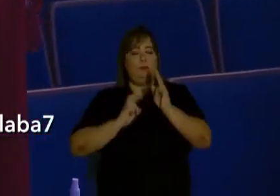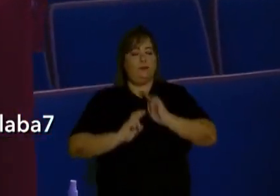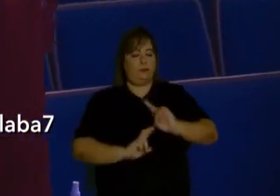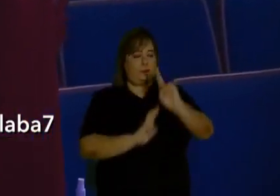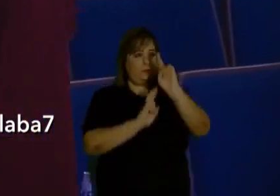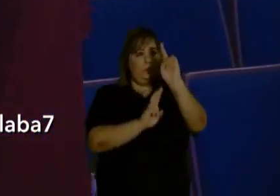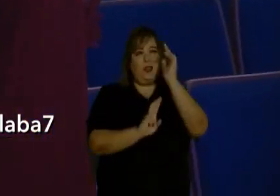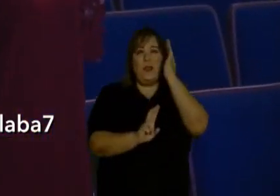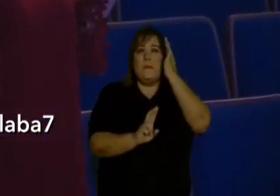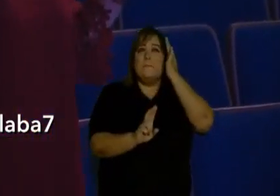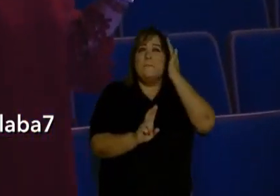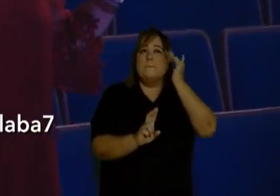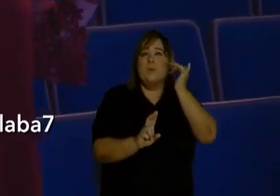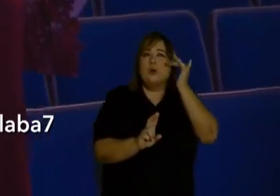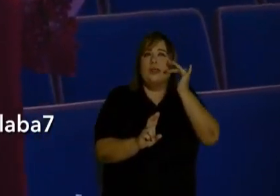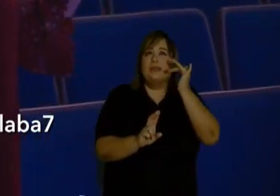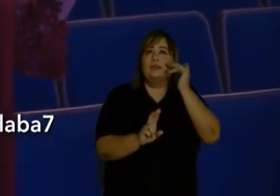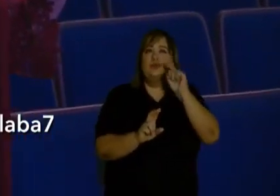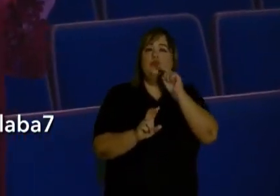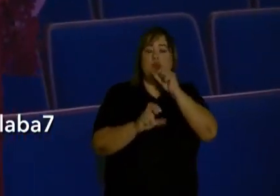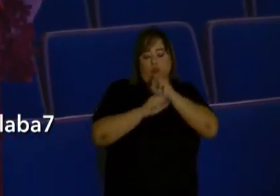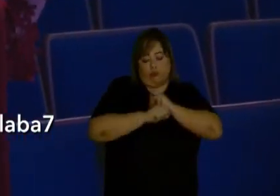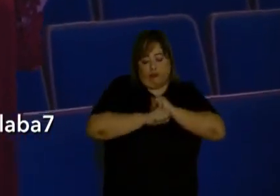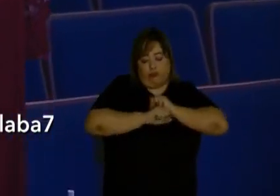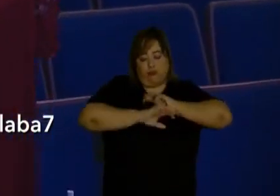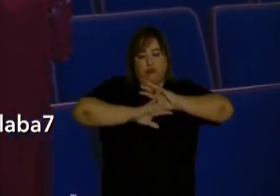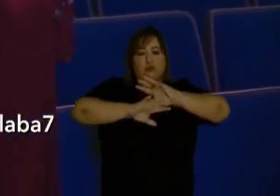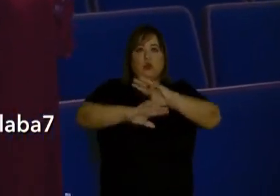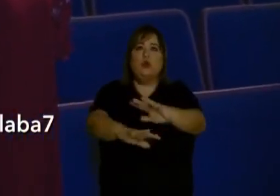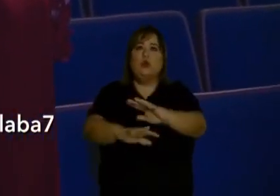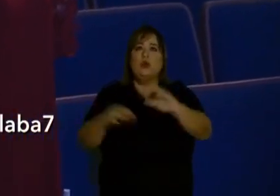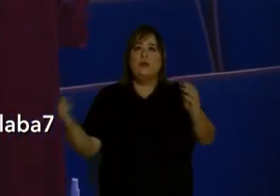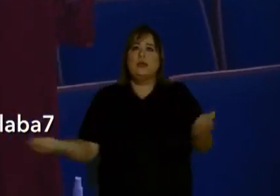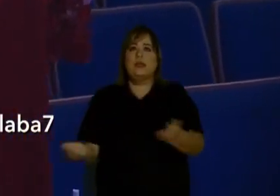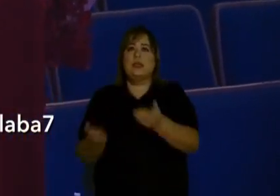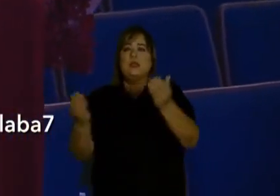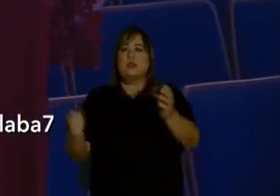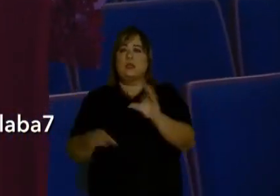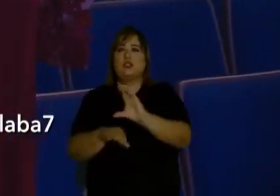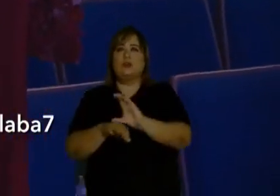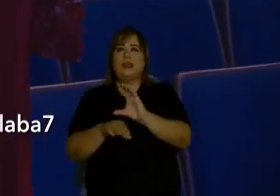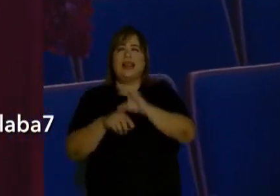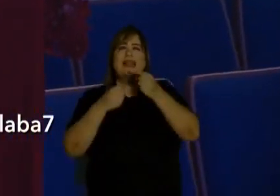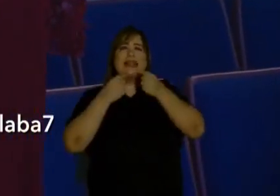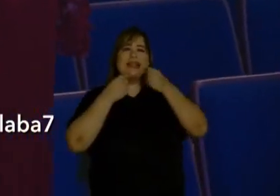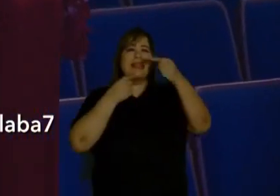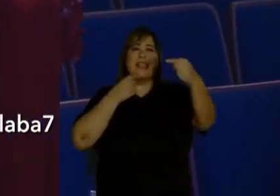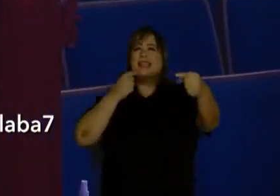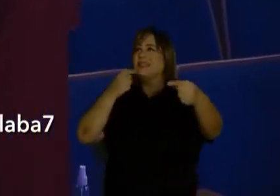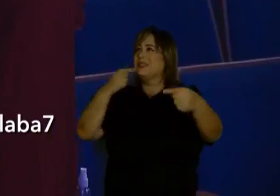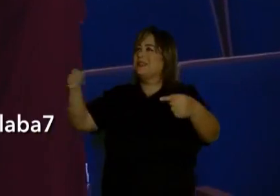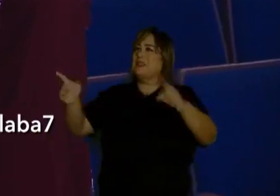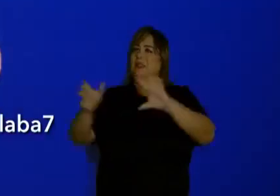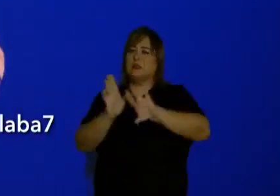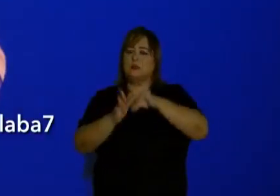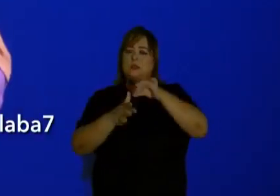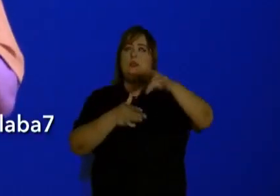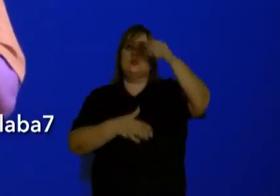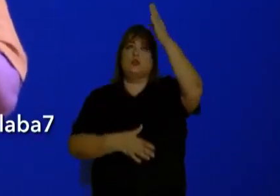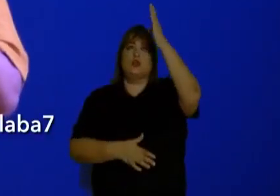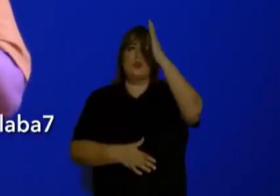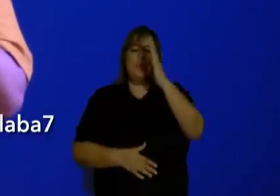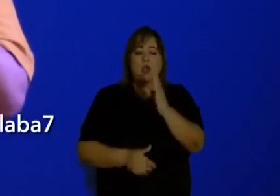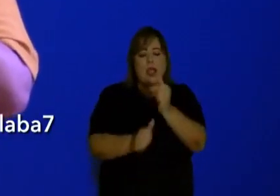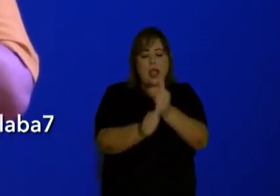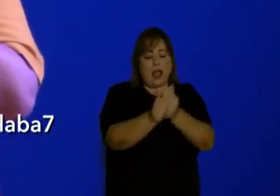lo que tú estás a punto de desatar, Señor amado, sobre esta casa. Declaramos, Espíritu de Dios, que cada persona